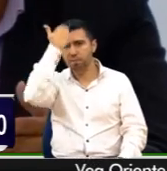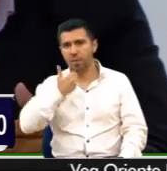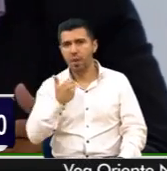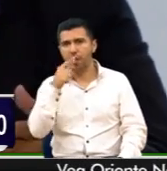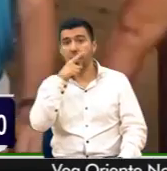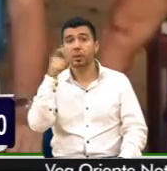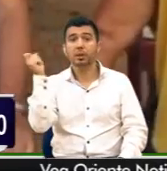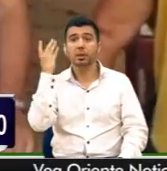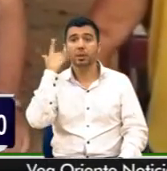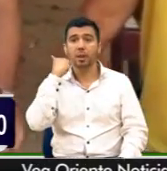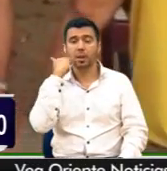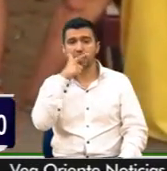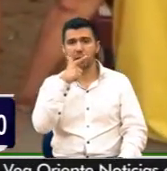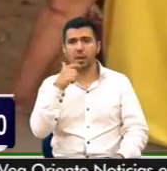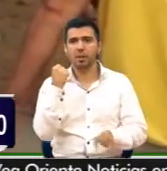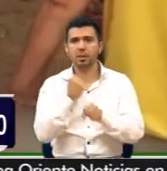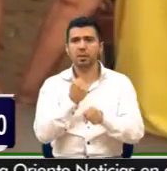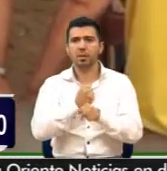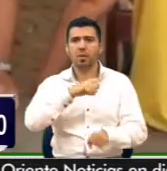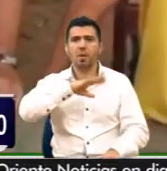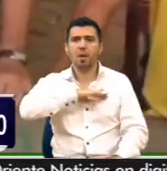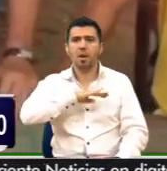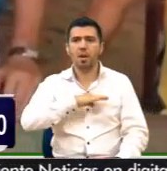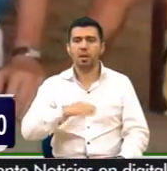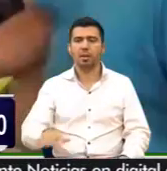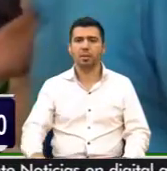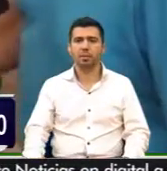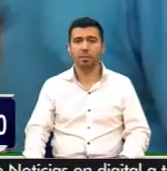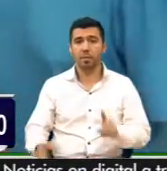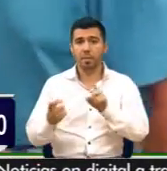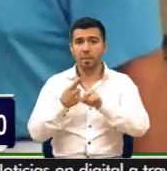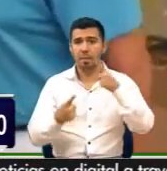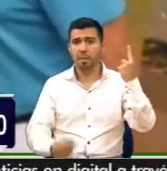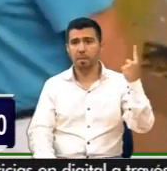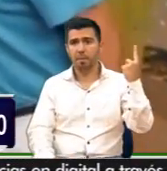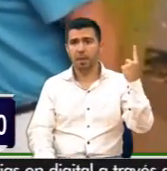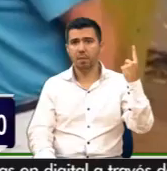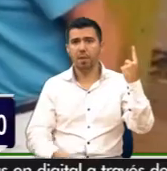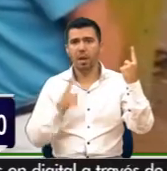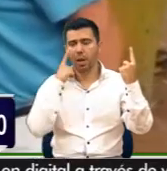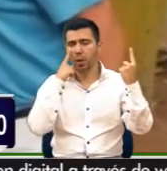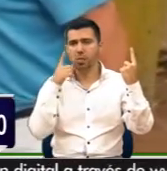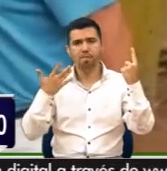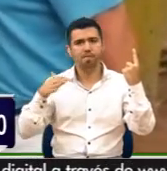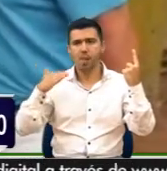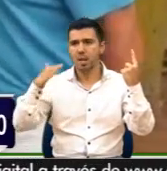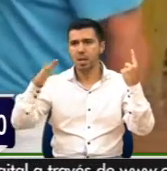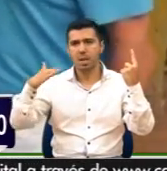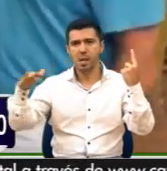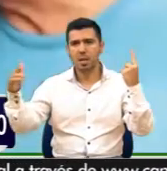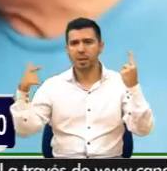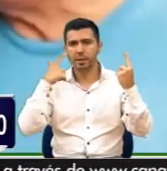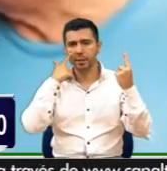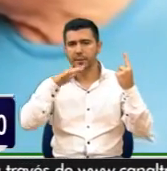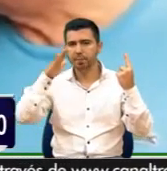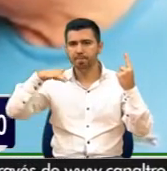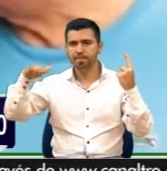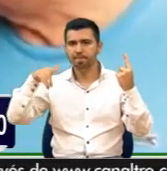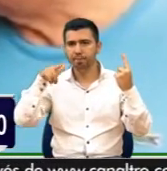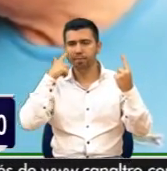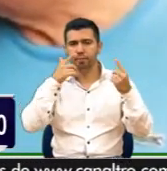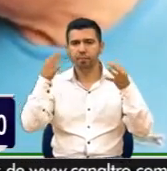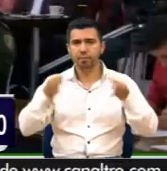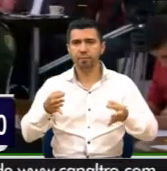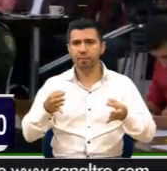de gobierno del alcalde Rodolfo Hernández. El primero, las presuntas irregularidades de la administración municipal.